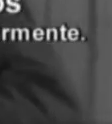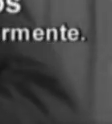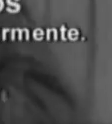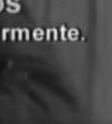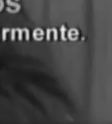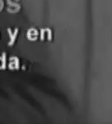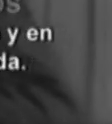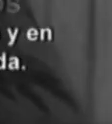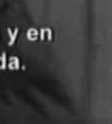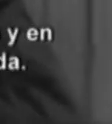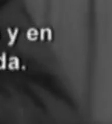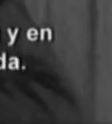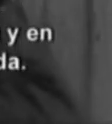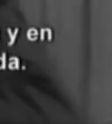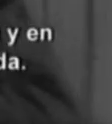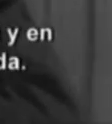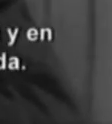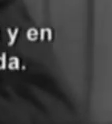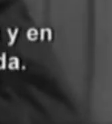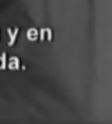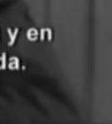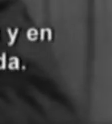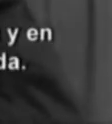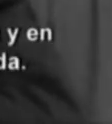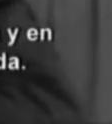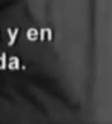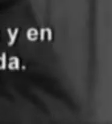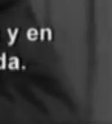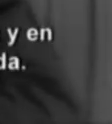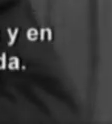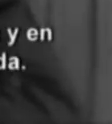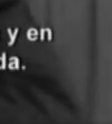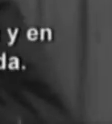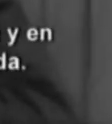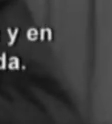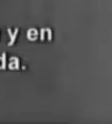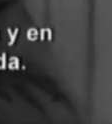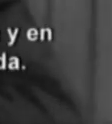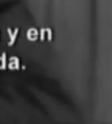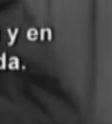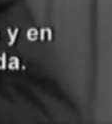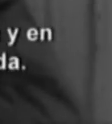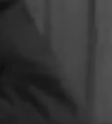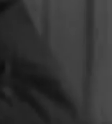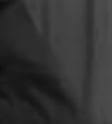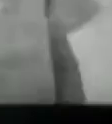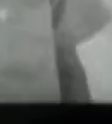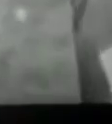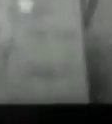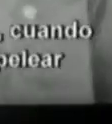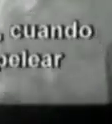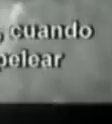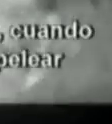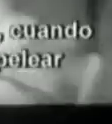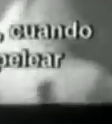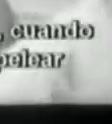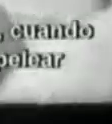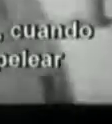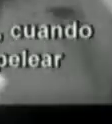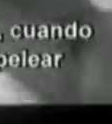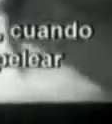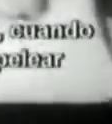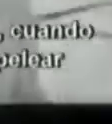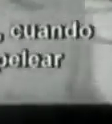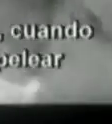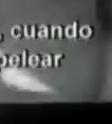adiestremos militarmente. Ya hoy precisamente en La Habana y en Oriente desfiló una milicia armada. Le vamos a poner